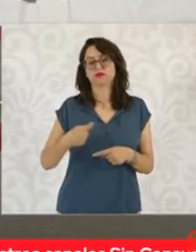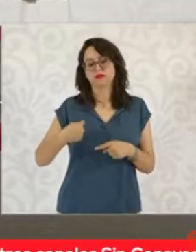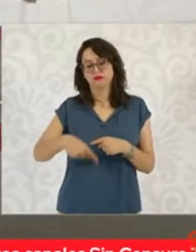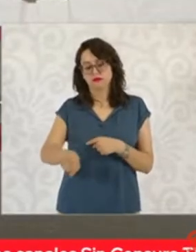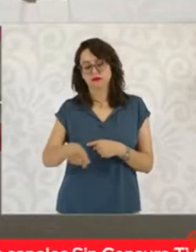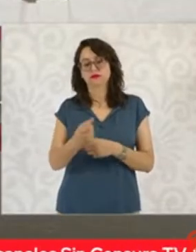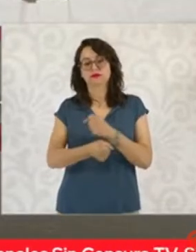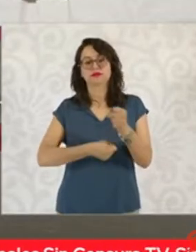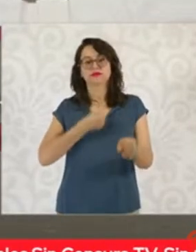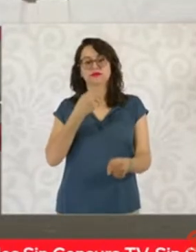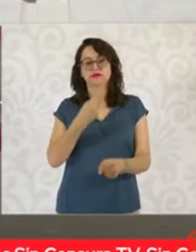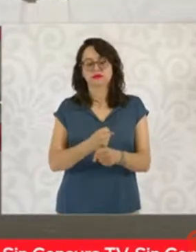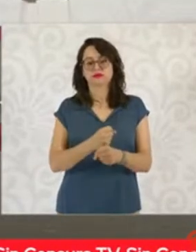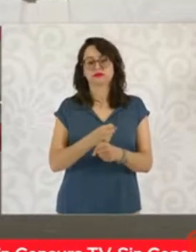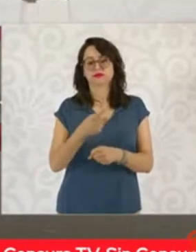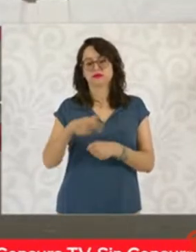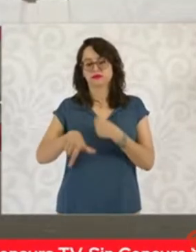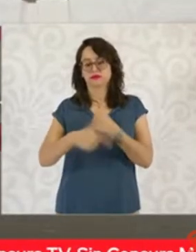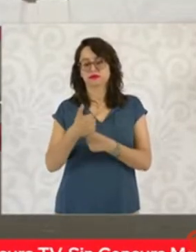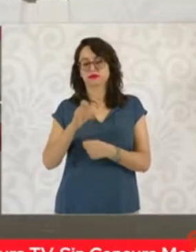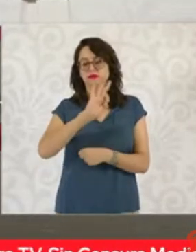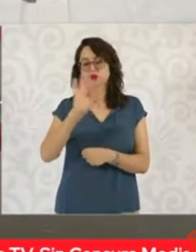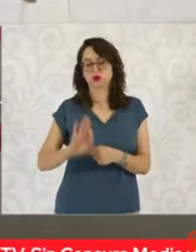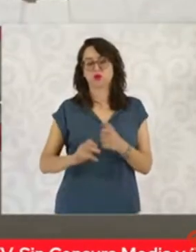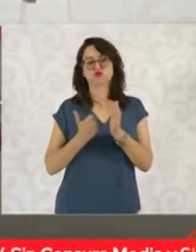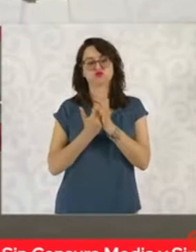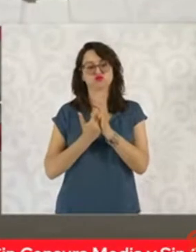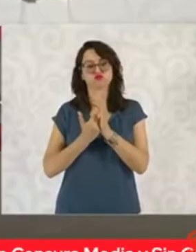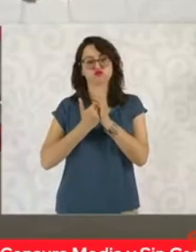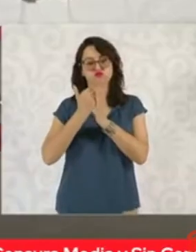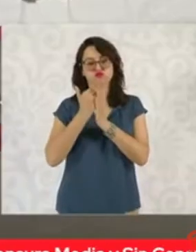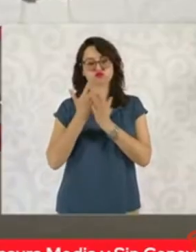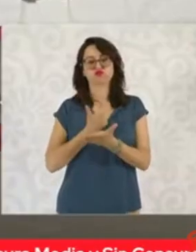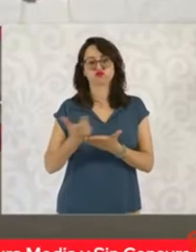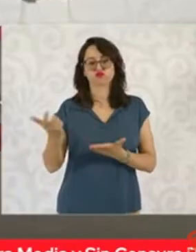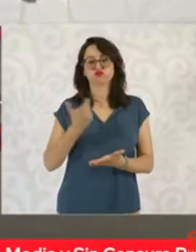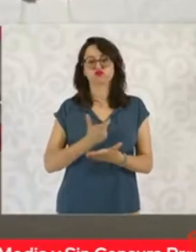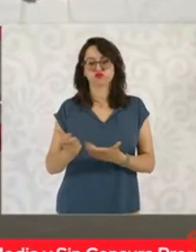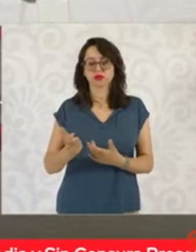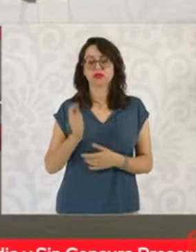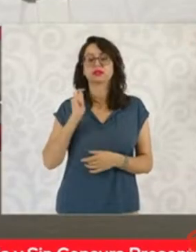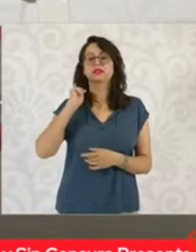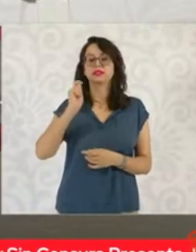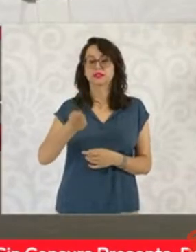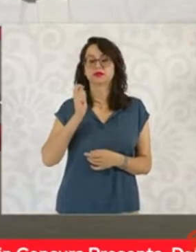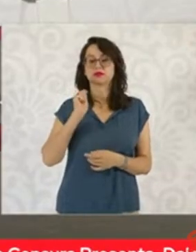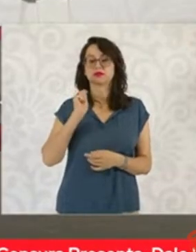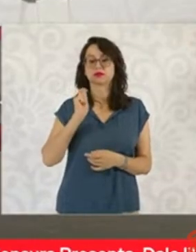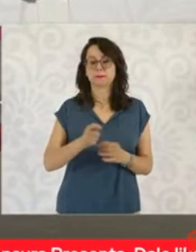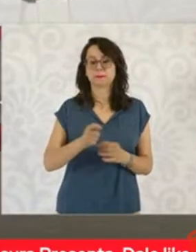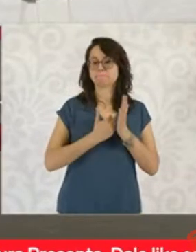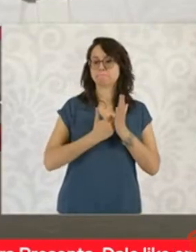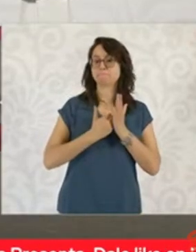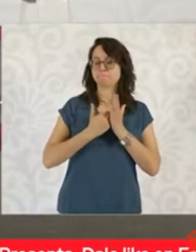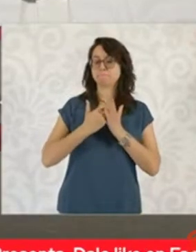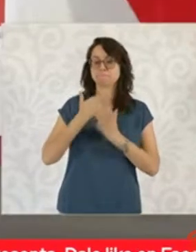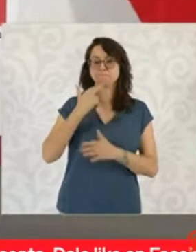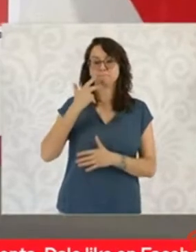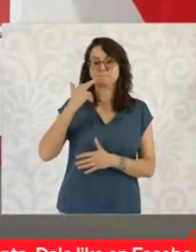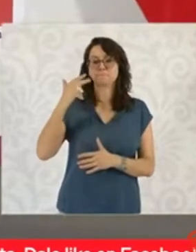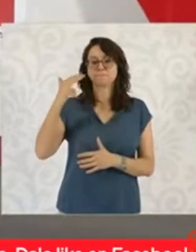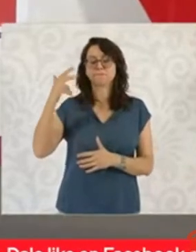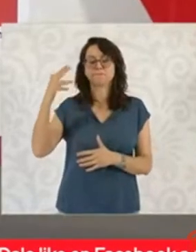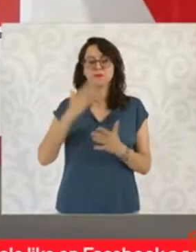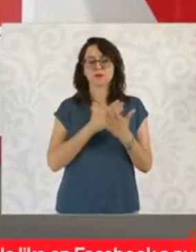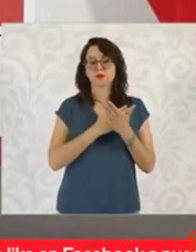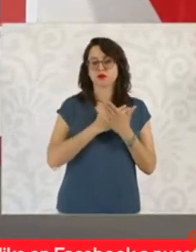año el incremento fue del 12%. Entonces, continúa esta tendencia favorable a las finanzas del